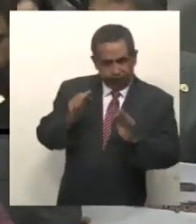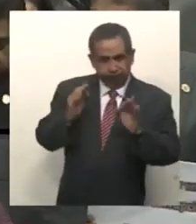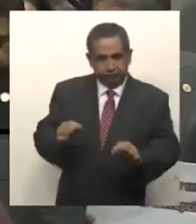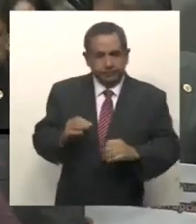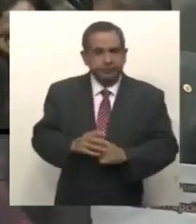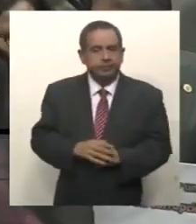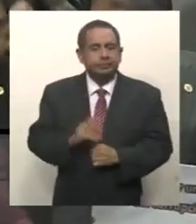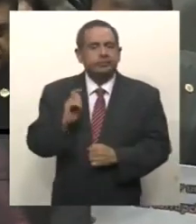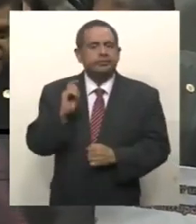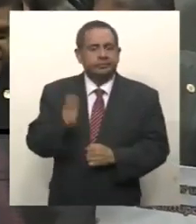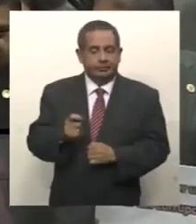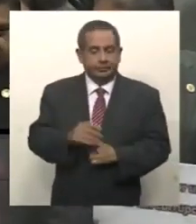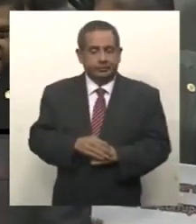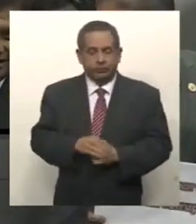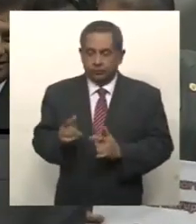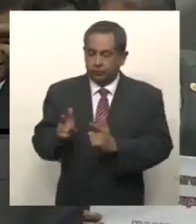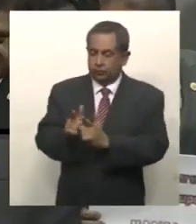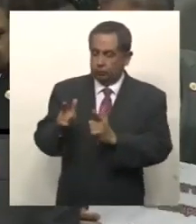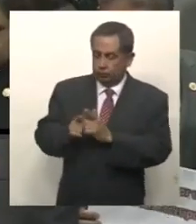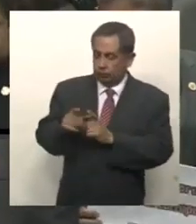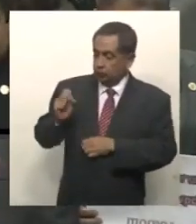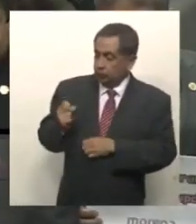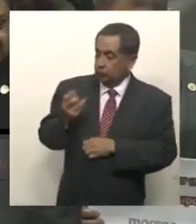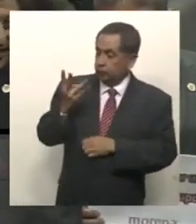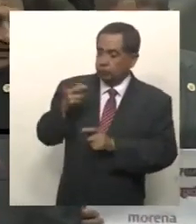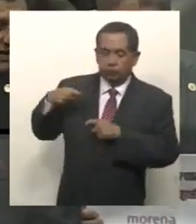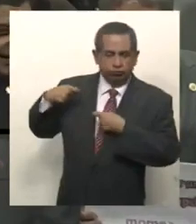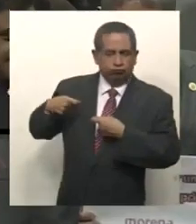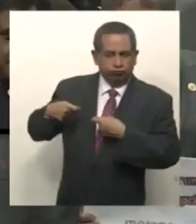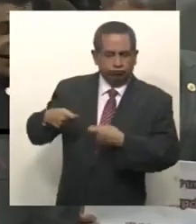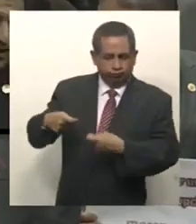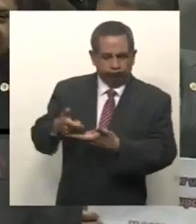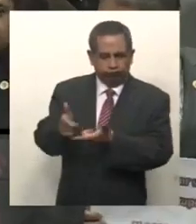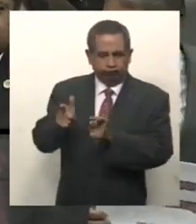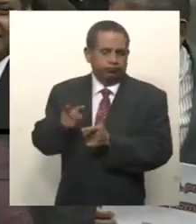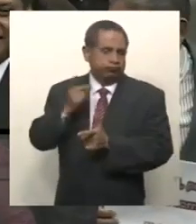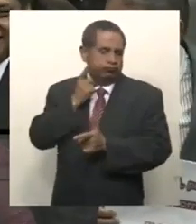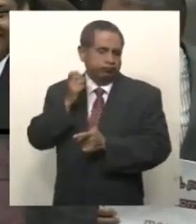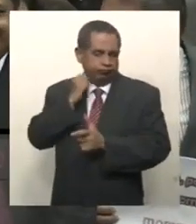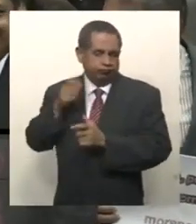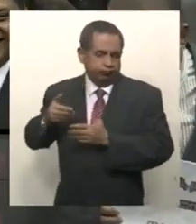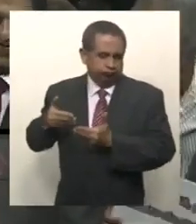se instaló la 64ª legislatura.